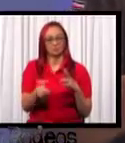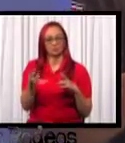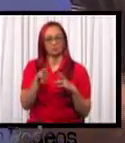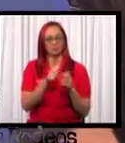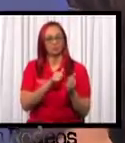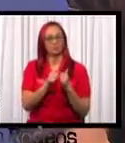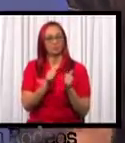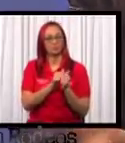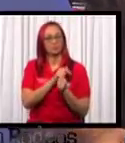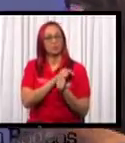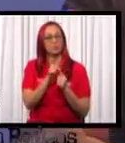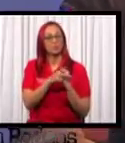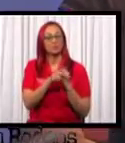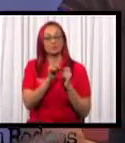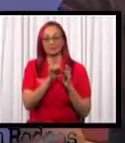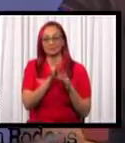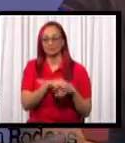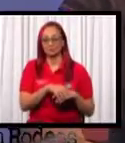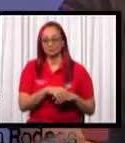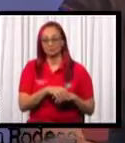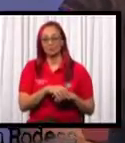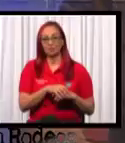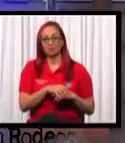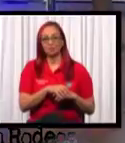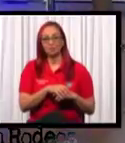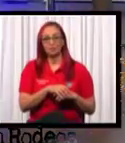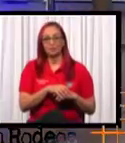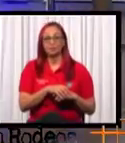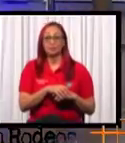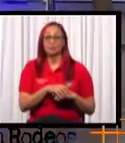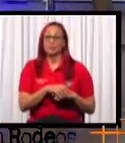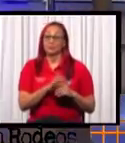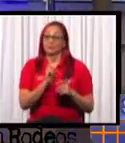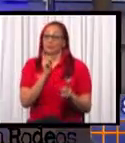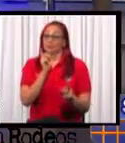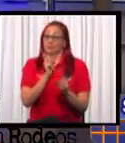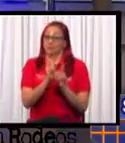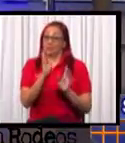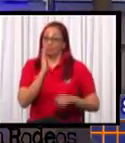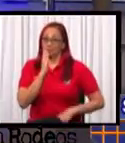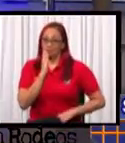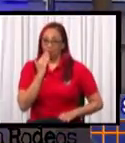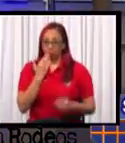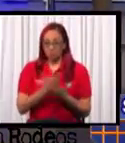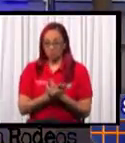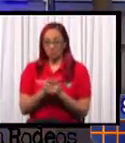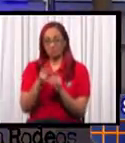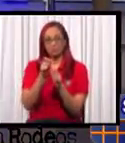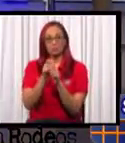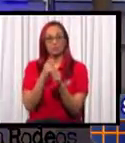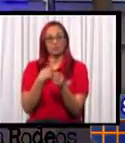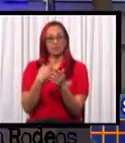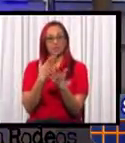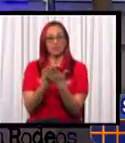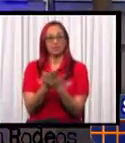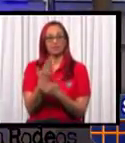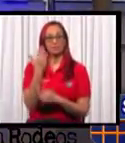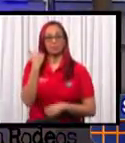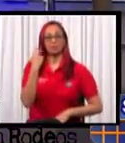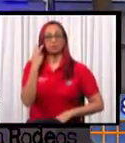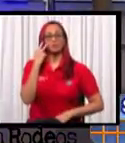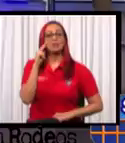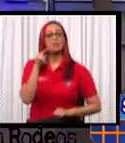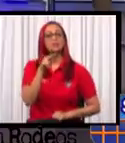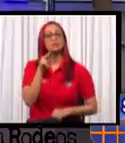países tremendo. Es que, don Maynor, exactamente eso era, y el punto donde quería llegar, porque yo viendo esto y